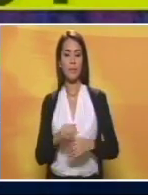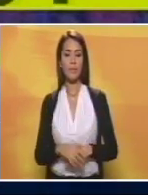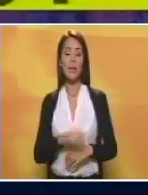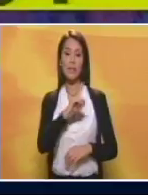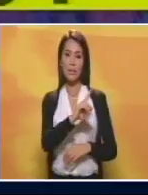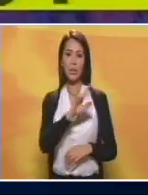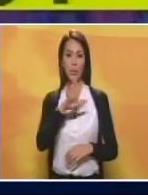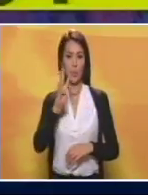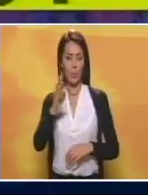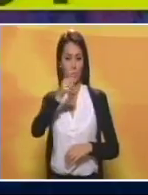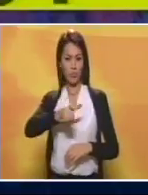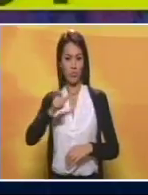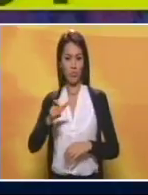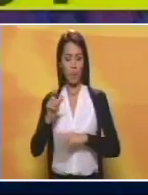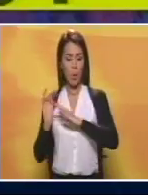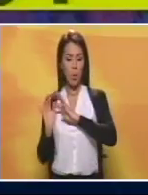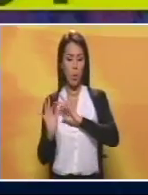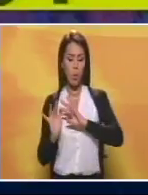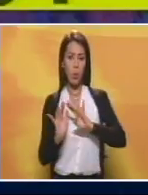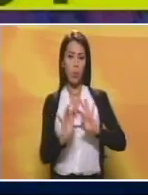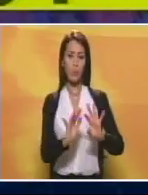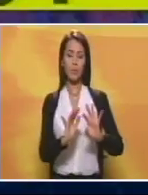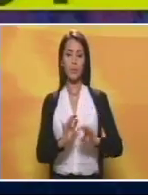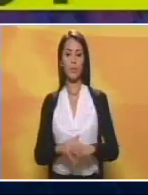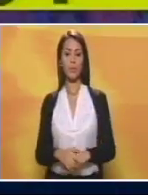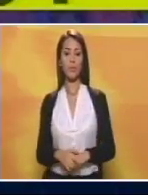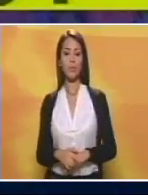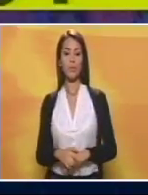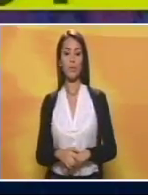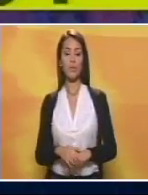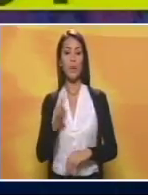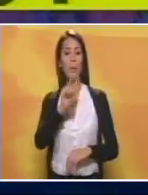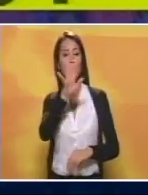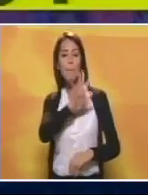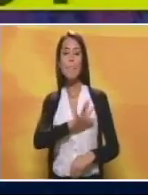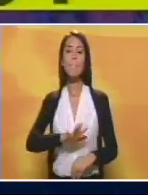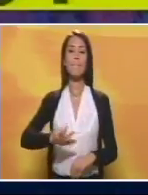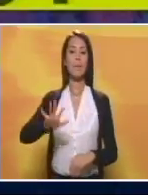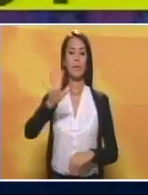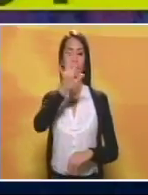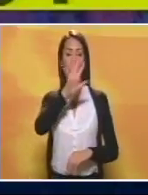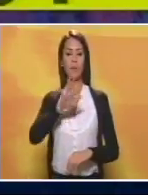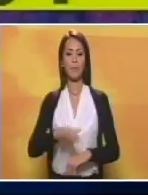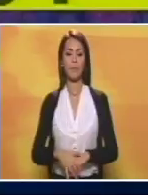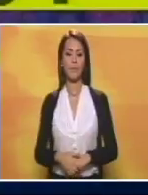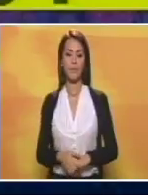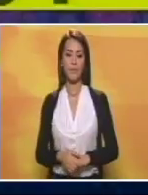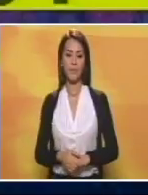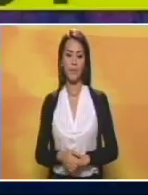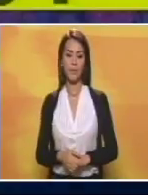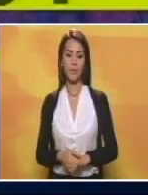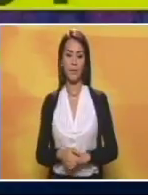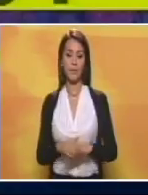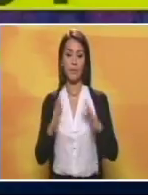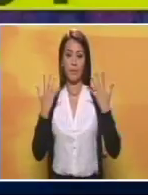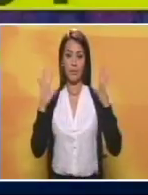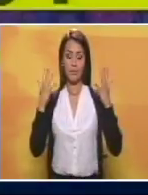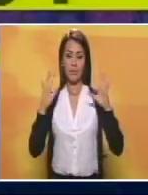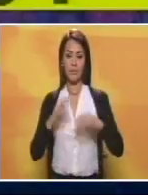11.728.154 personas se desplazaron a lo largo y ancho de nuestra querida patria Venezuela.